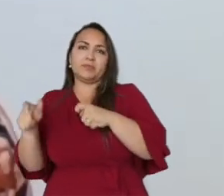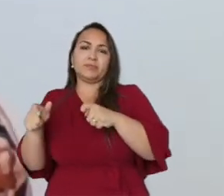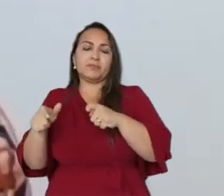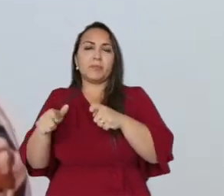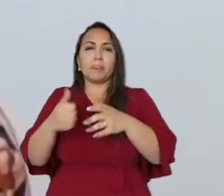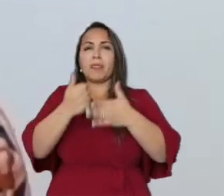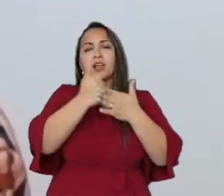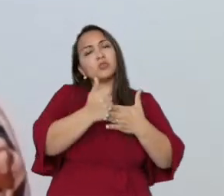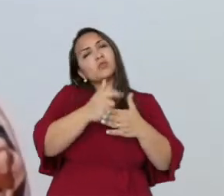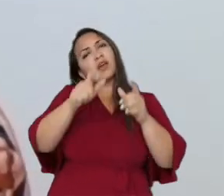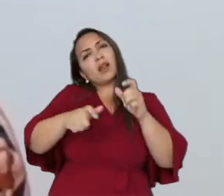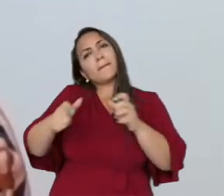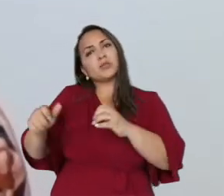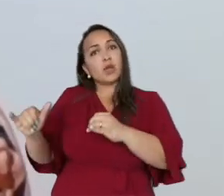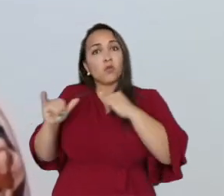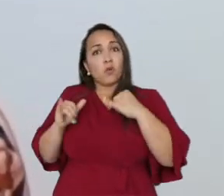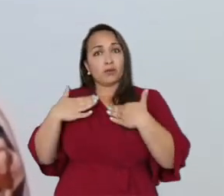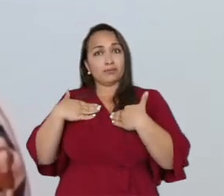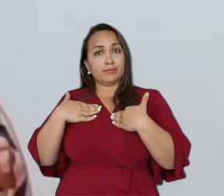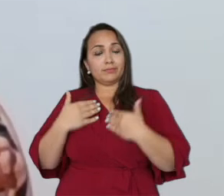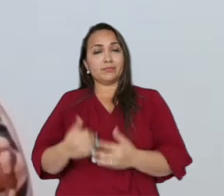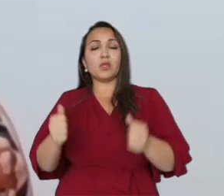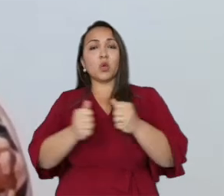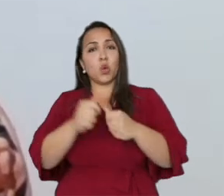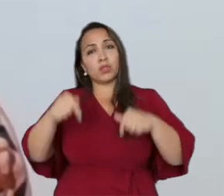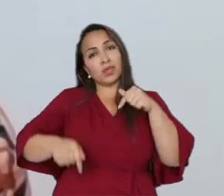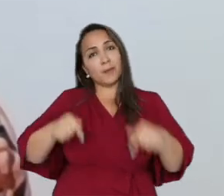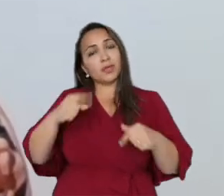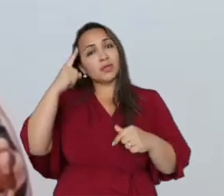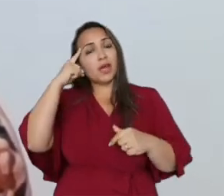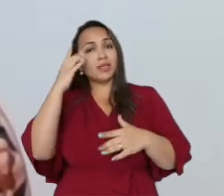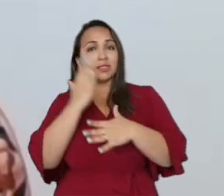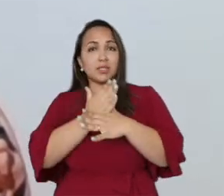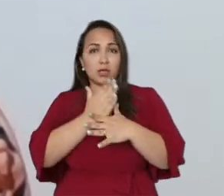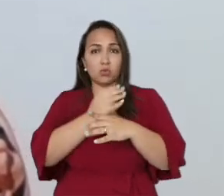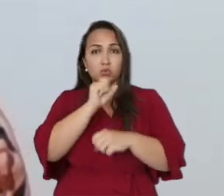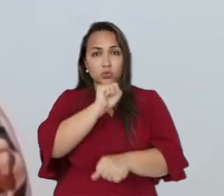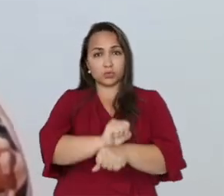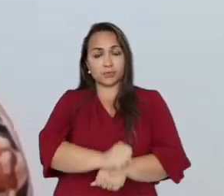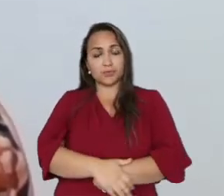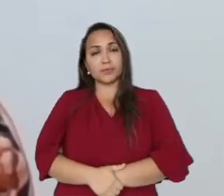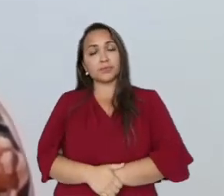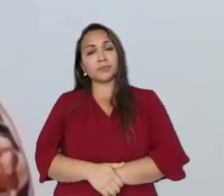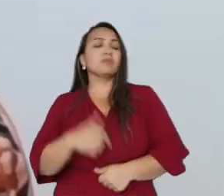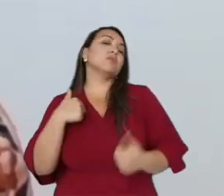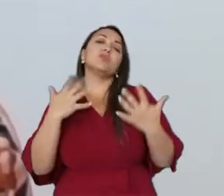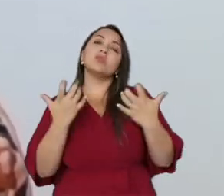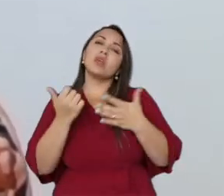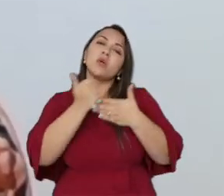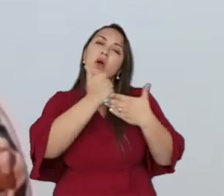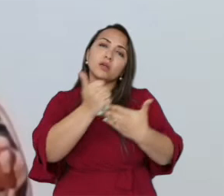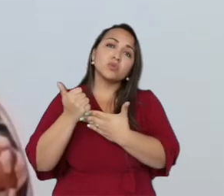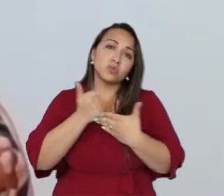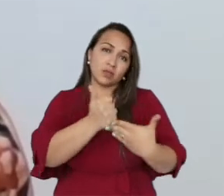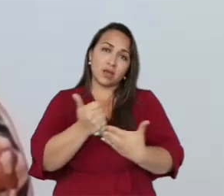para ayudar a las personas como yo, con discapacidad psicosocial. Quiero